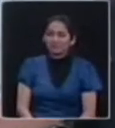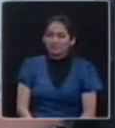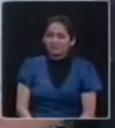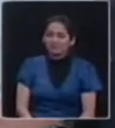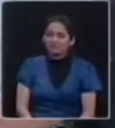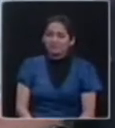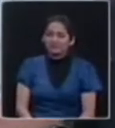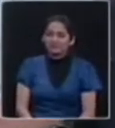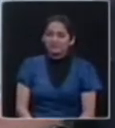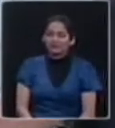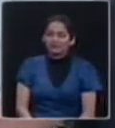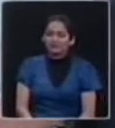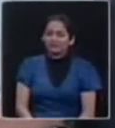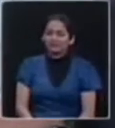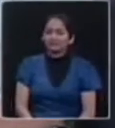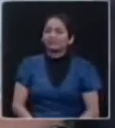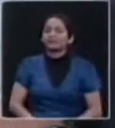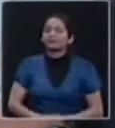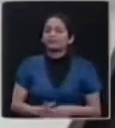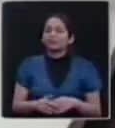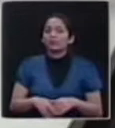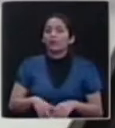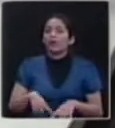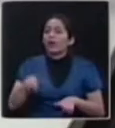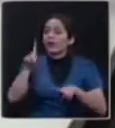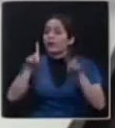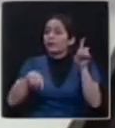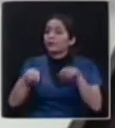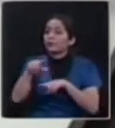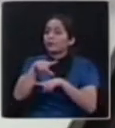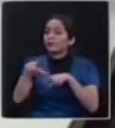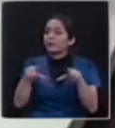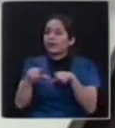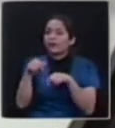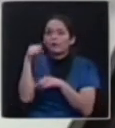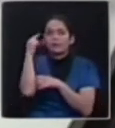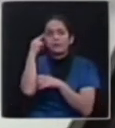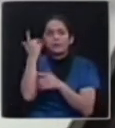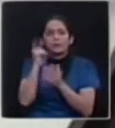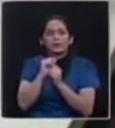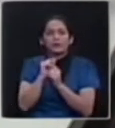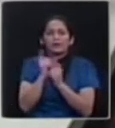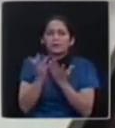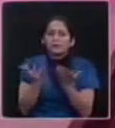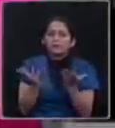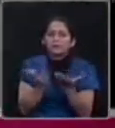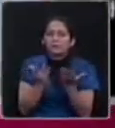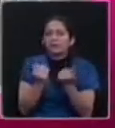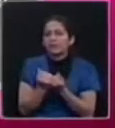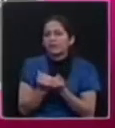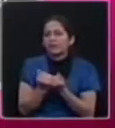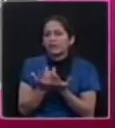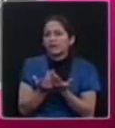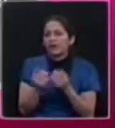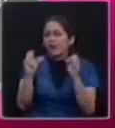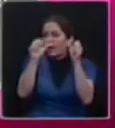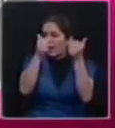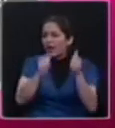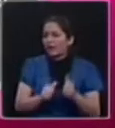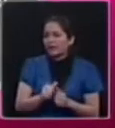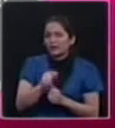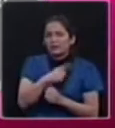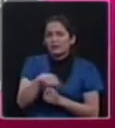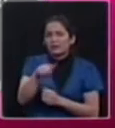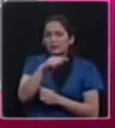porque en algunas sociedades no estamos acostumbrados al consumo cultural de manera masiva. Lo que